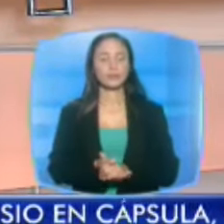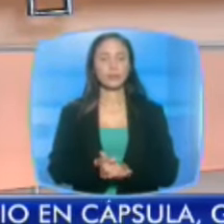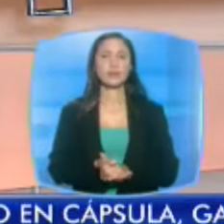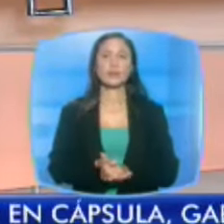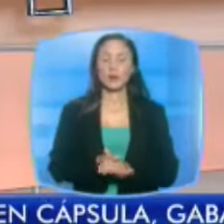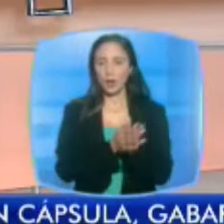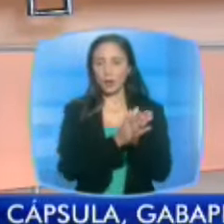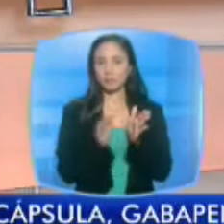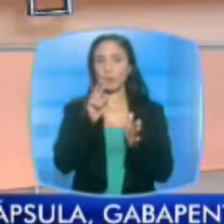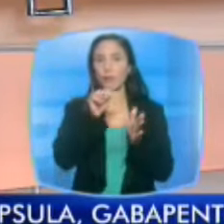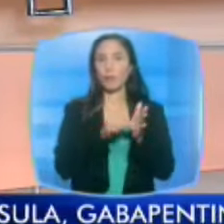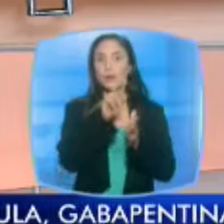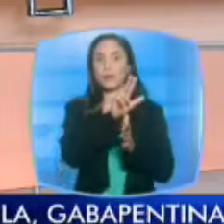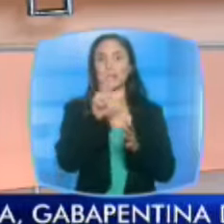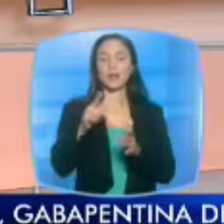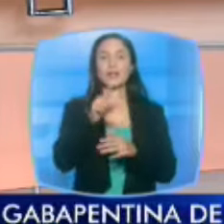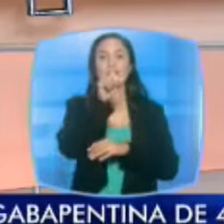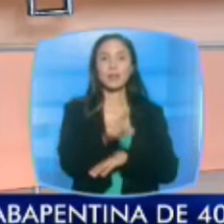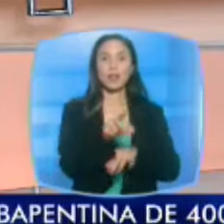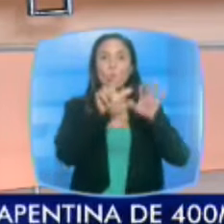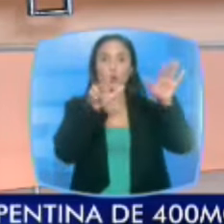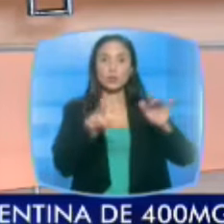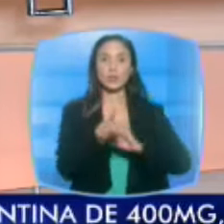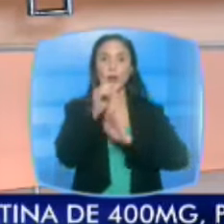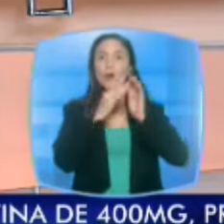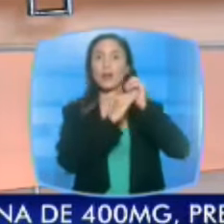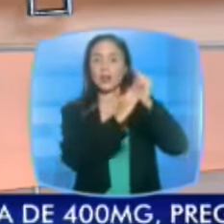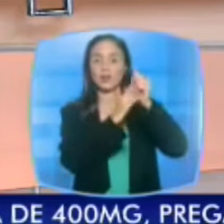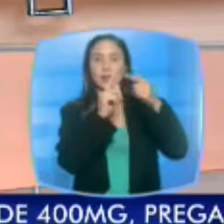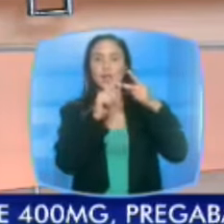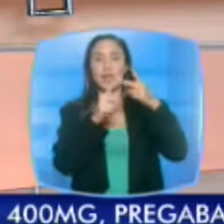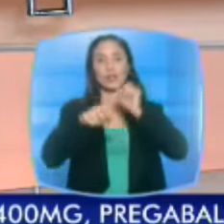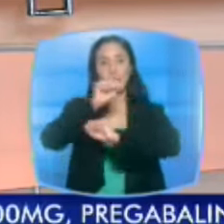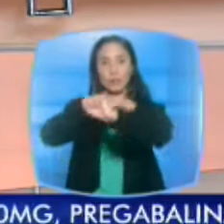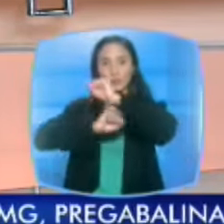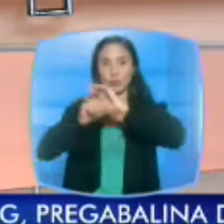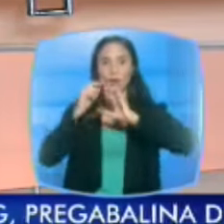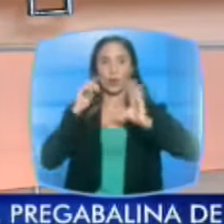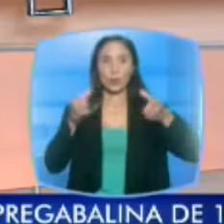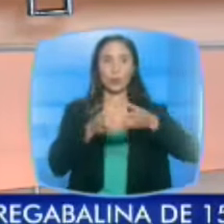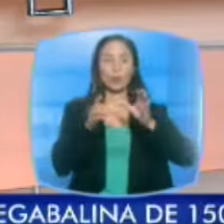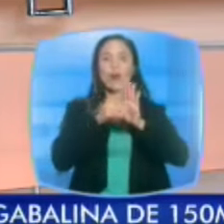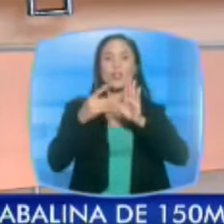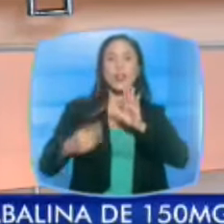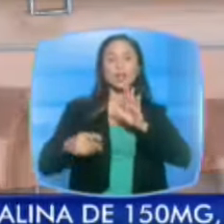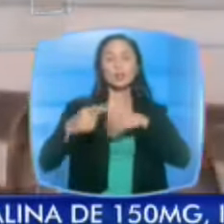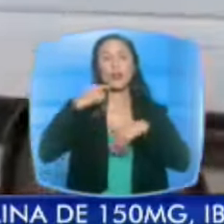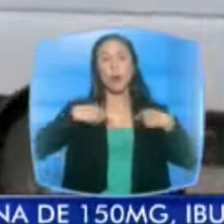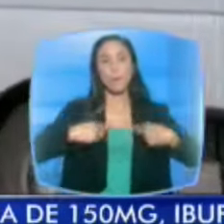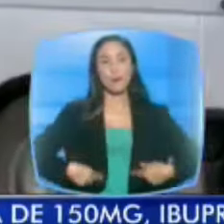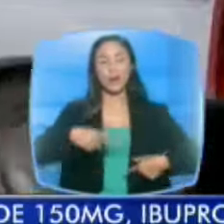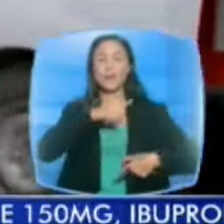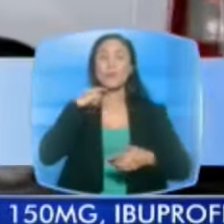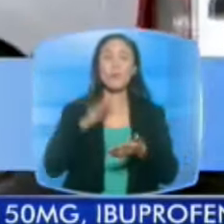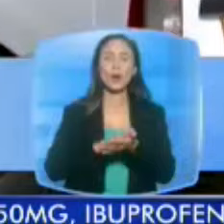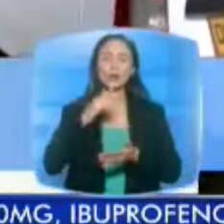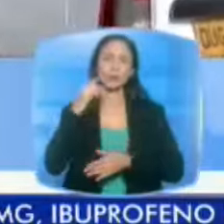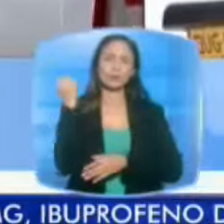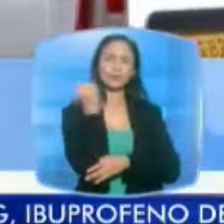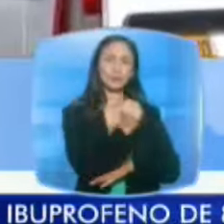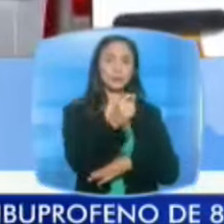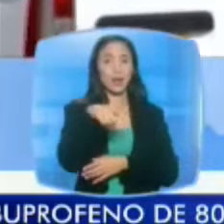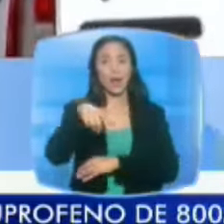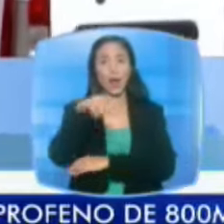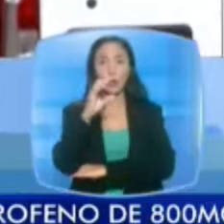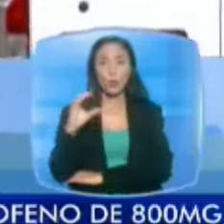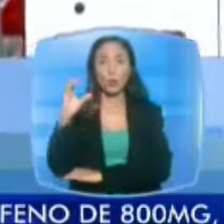En 2023, 181 líderes sociales y defensores de los derechos humanos fueron asesinados en Colombia. La Defensoría del Pueblo